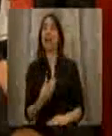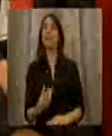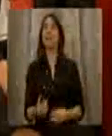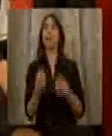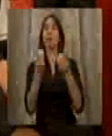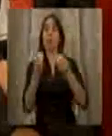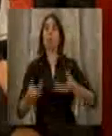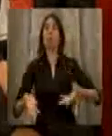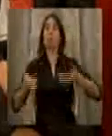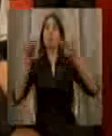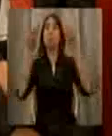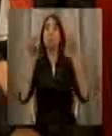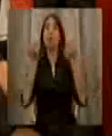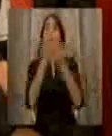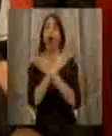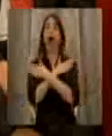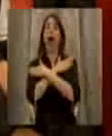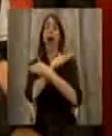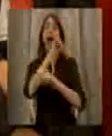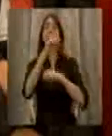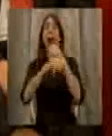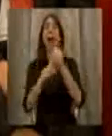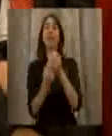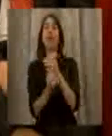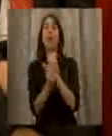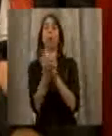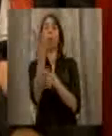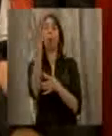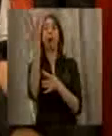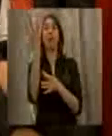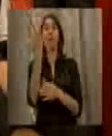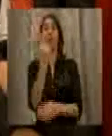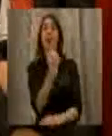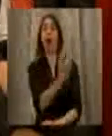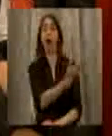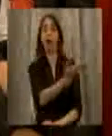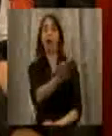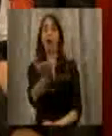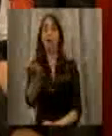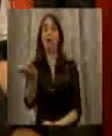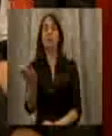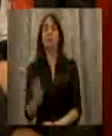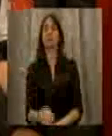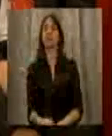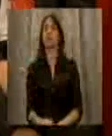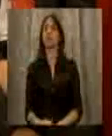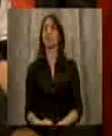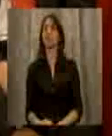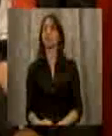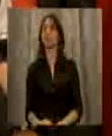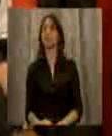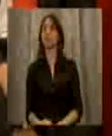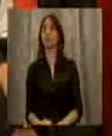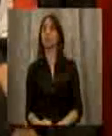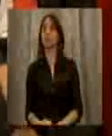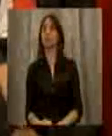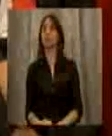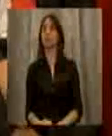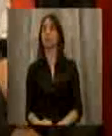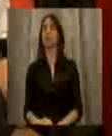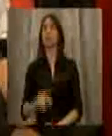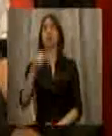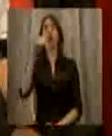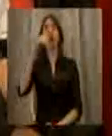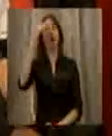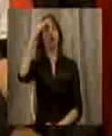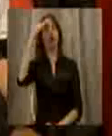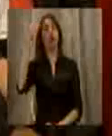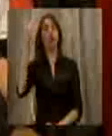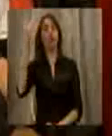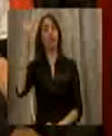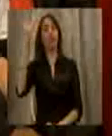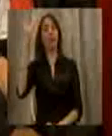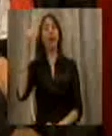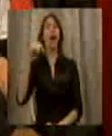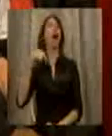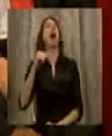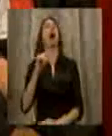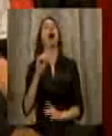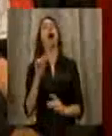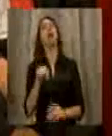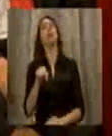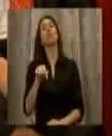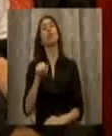próspero Año Nuevo a cada uno de ustedes, que hoy día pase siendo un